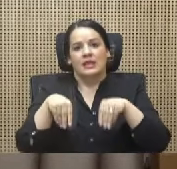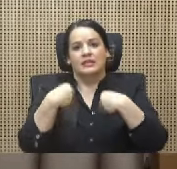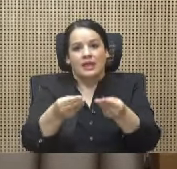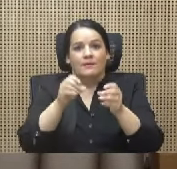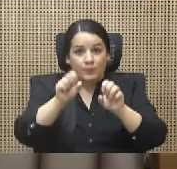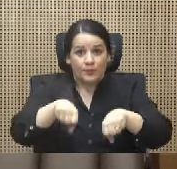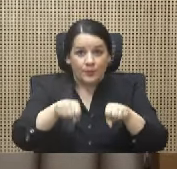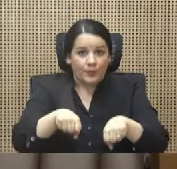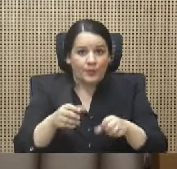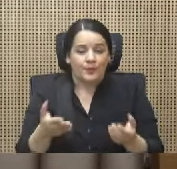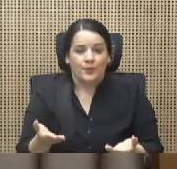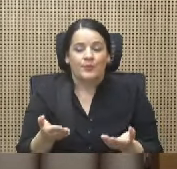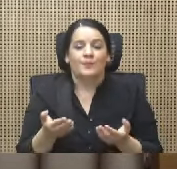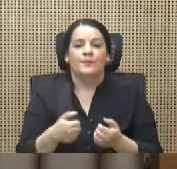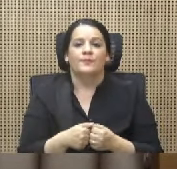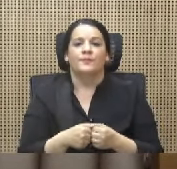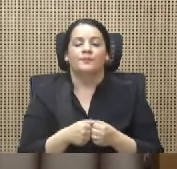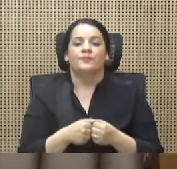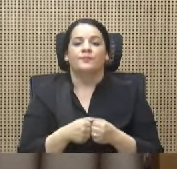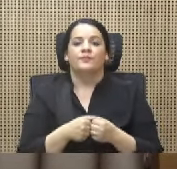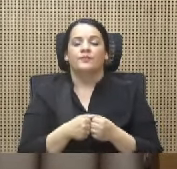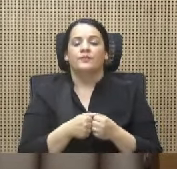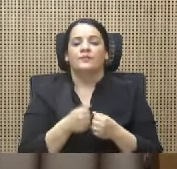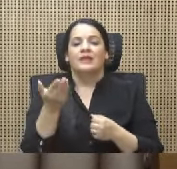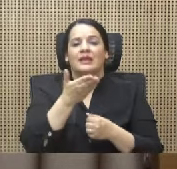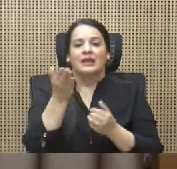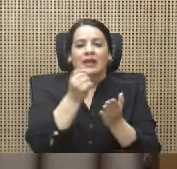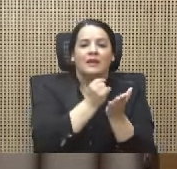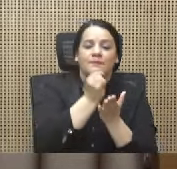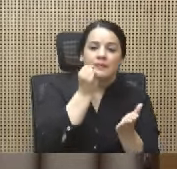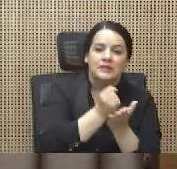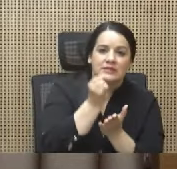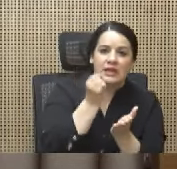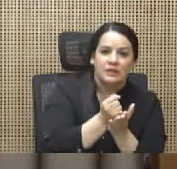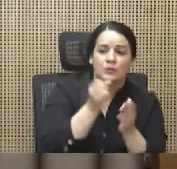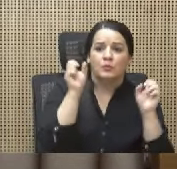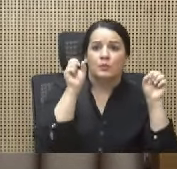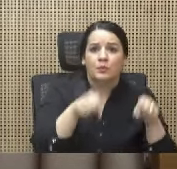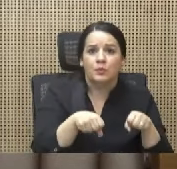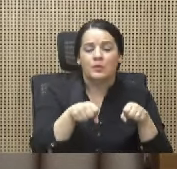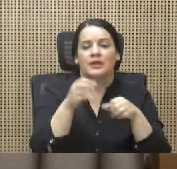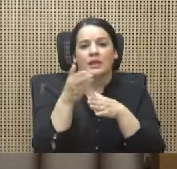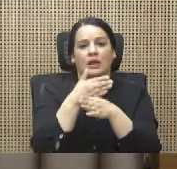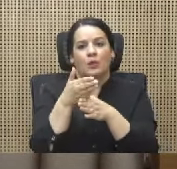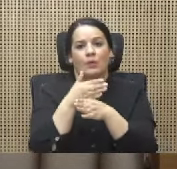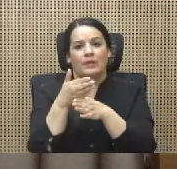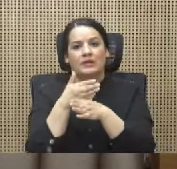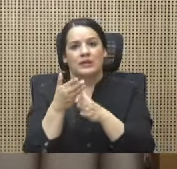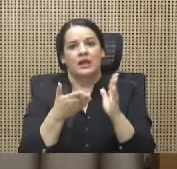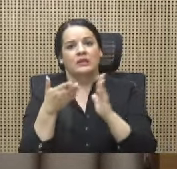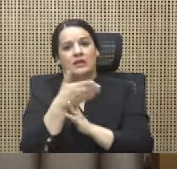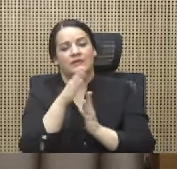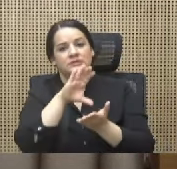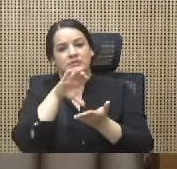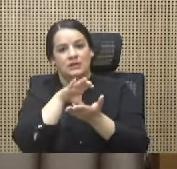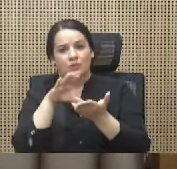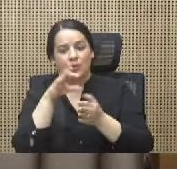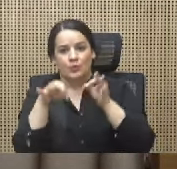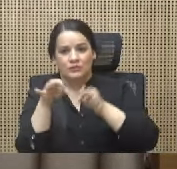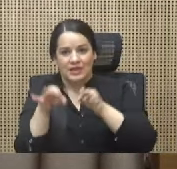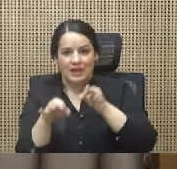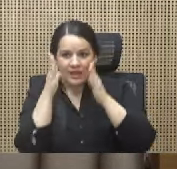que habilita justamente que en investigaciones se pueda compartir a través del Centro Judicial de Intervención